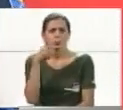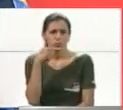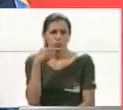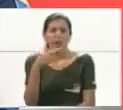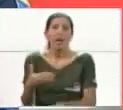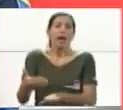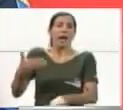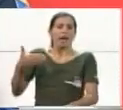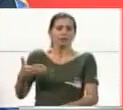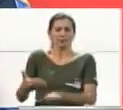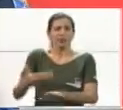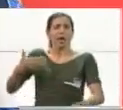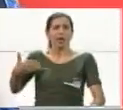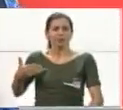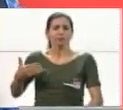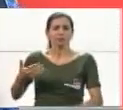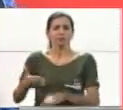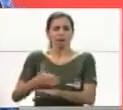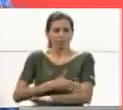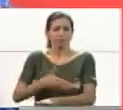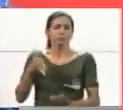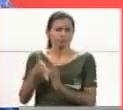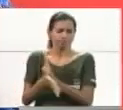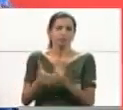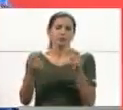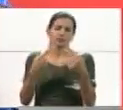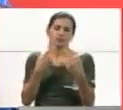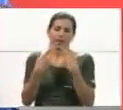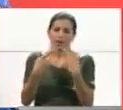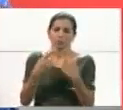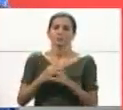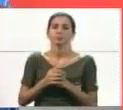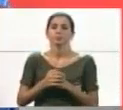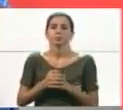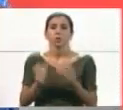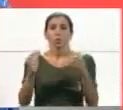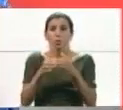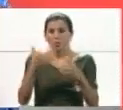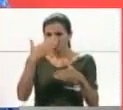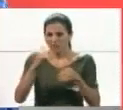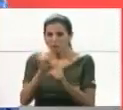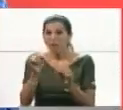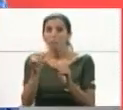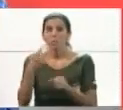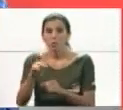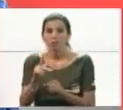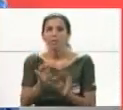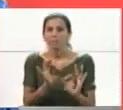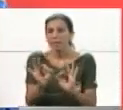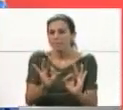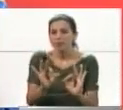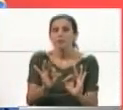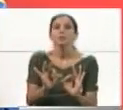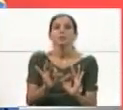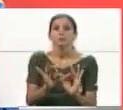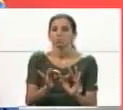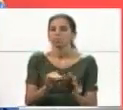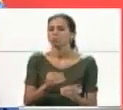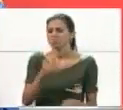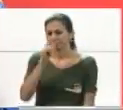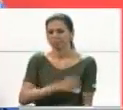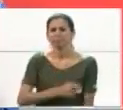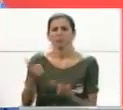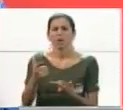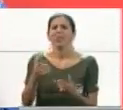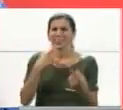sea, mucho antes de lo que ha venido ocurriendo, pues, los terroristas del Partido Voluntad Popular tenían ya cuadrado patear la mesa sin ni siquiera